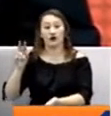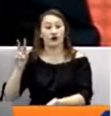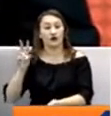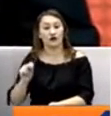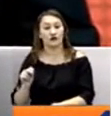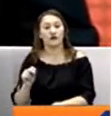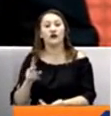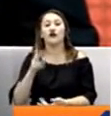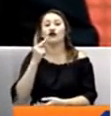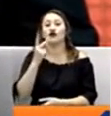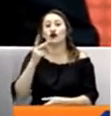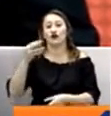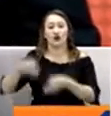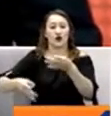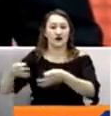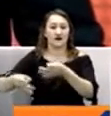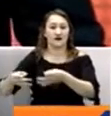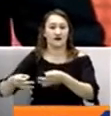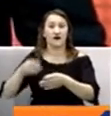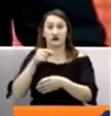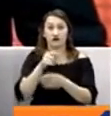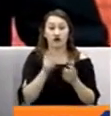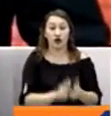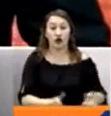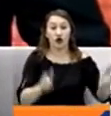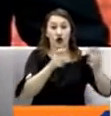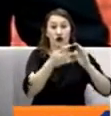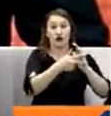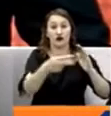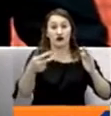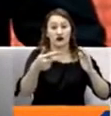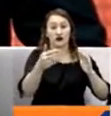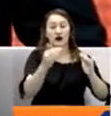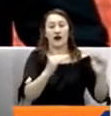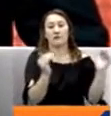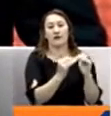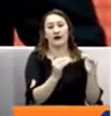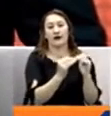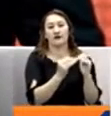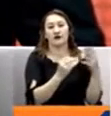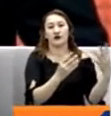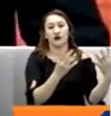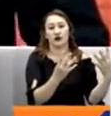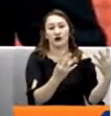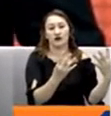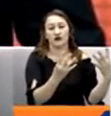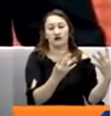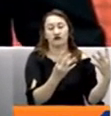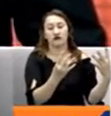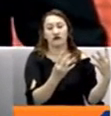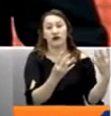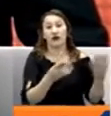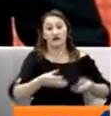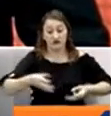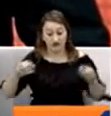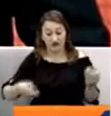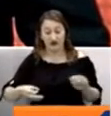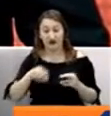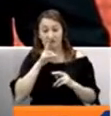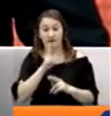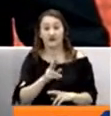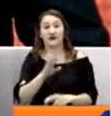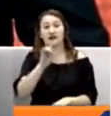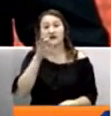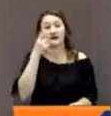votación sobre el tema que estaba en manos de la Corte Constitucional quedó empatada, 4-4. El fallo definitivo podrá salir en 15